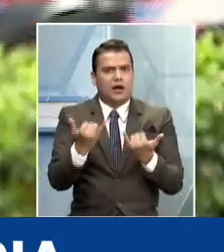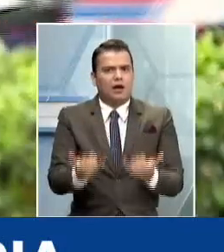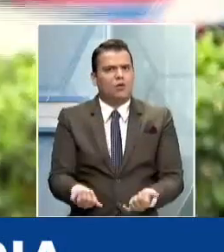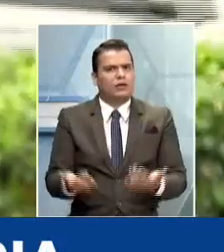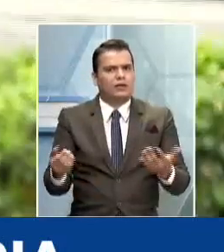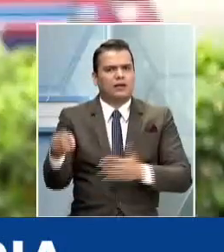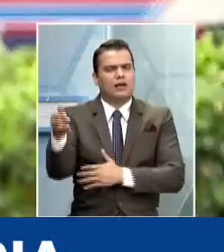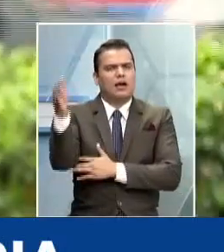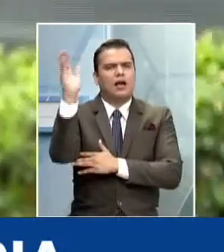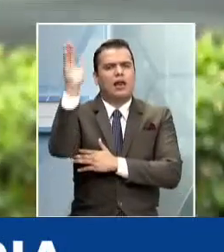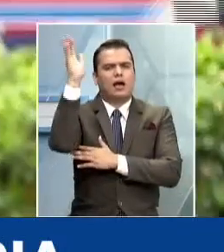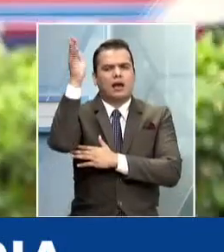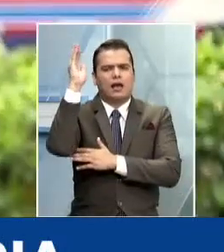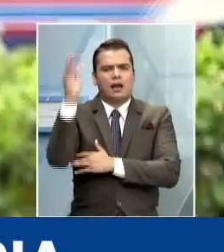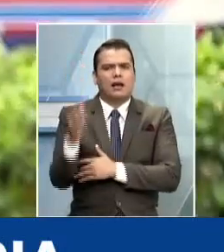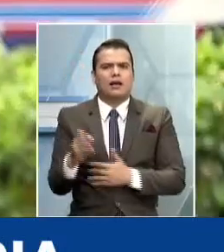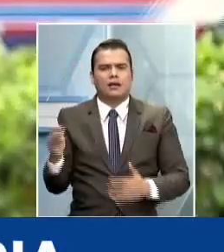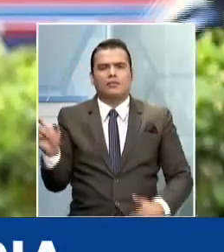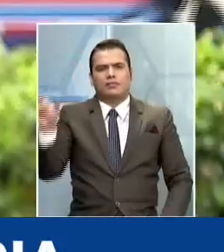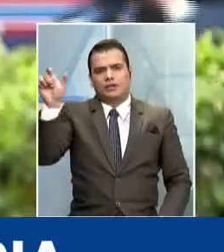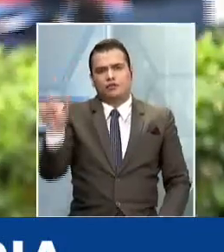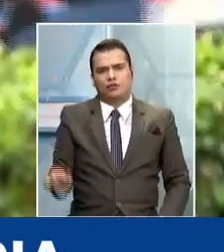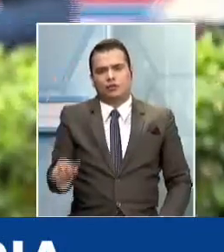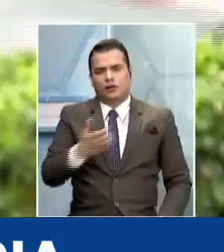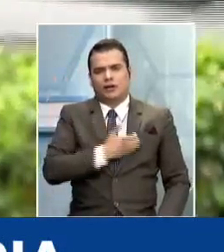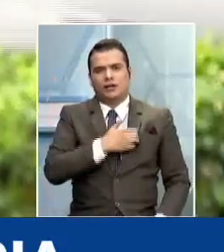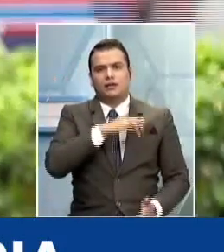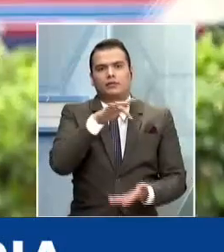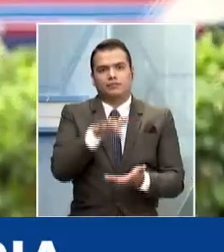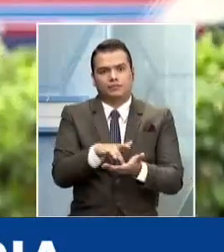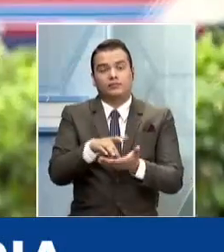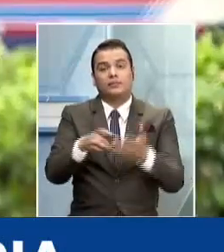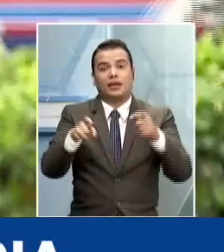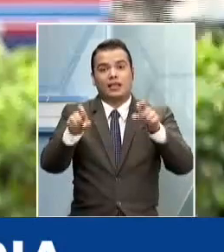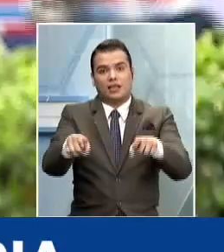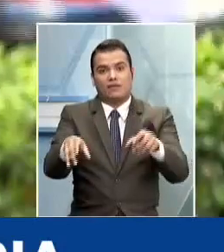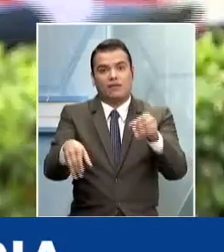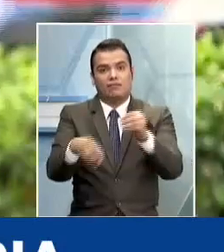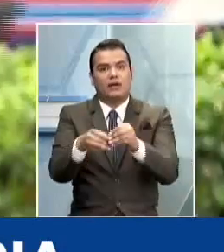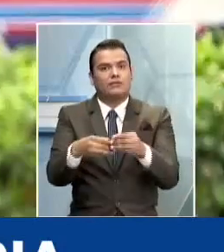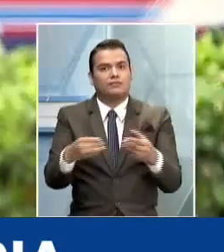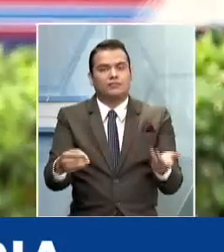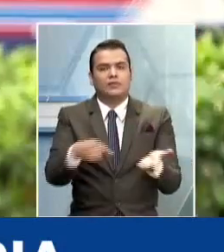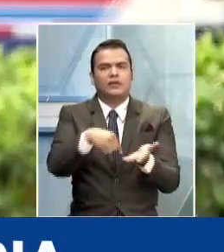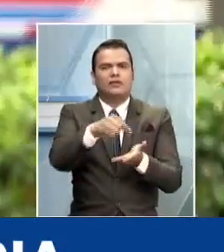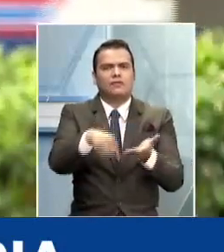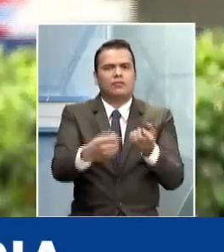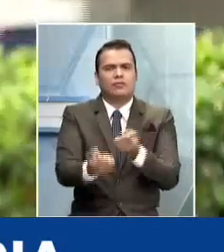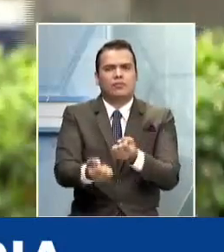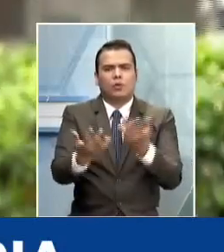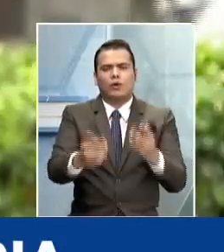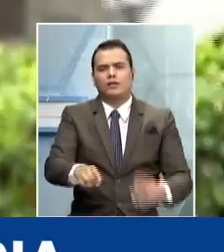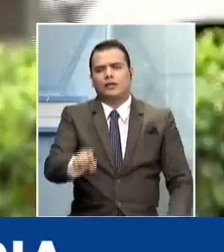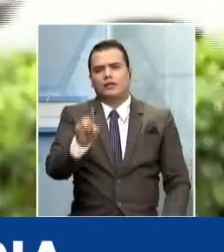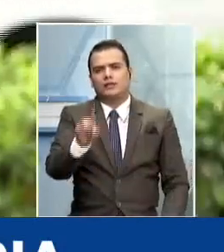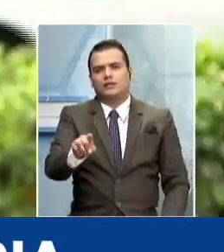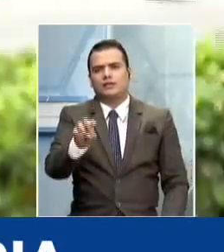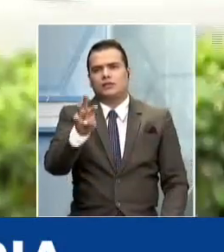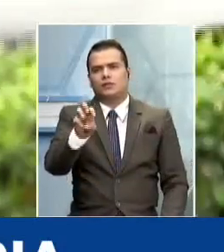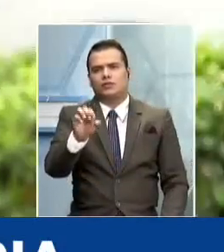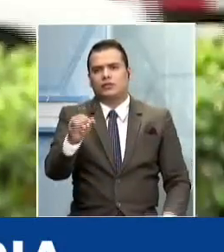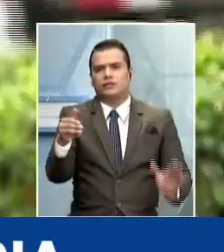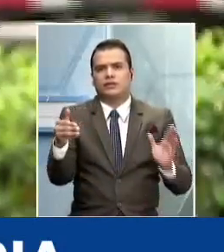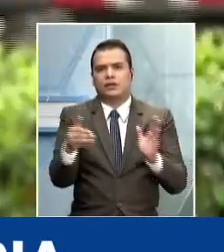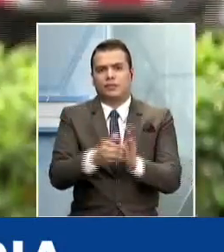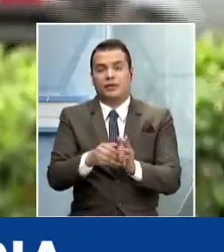una audiencia pública en la que el mandatario tendrá que participar y adicionalmente la recolección de 180.000 firmas, de las cuales